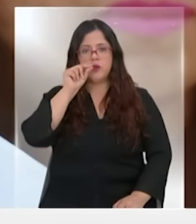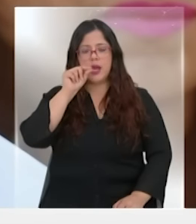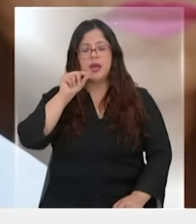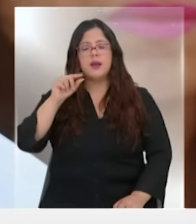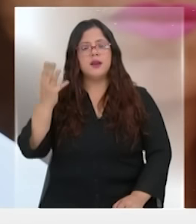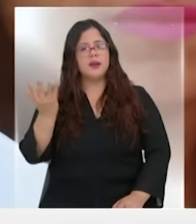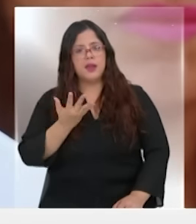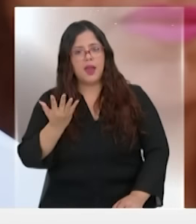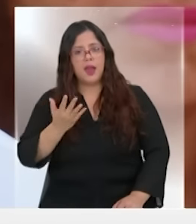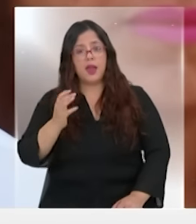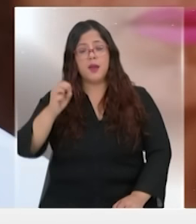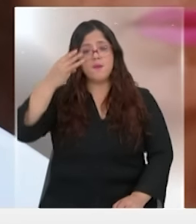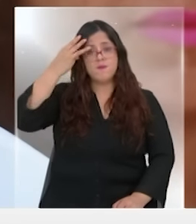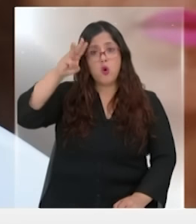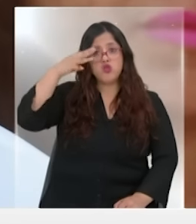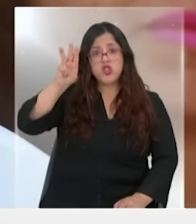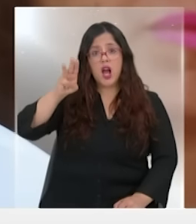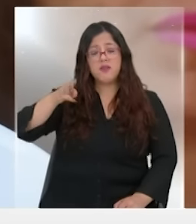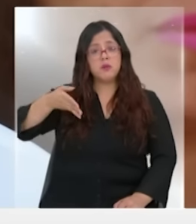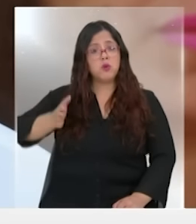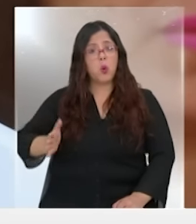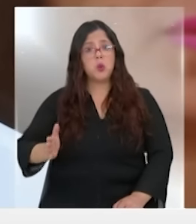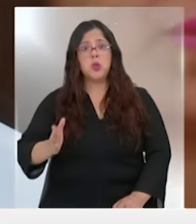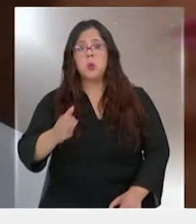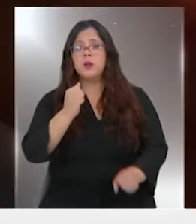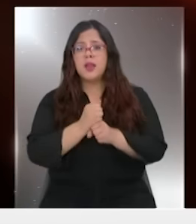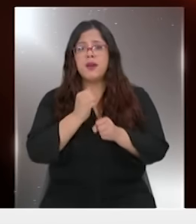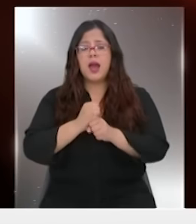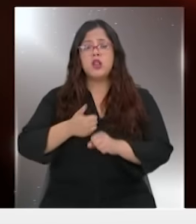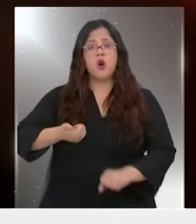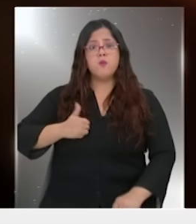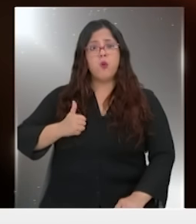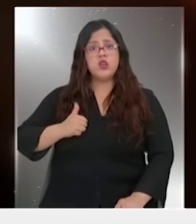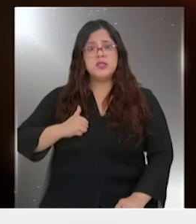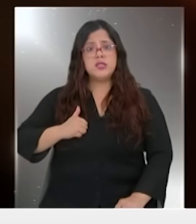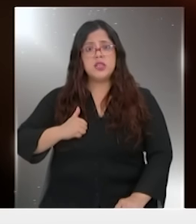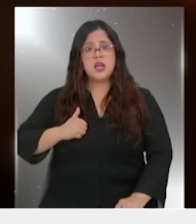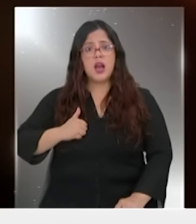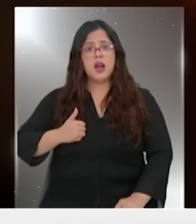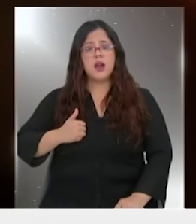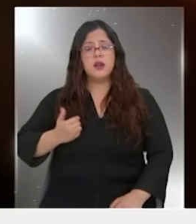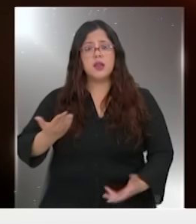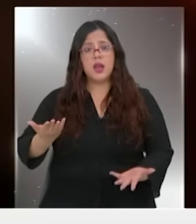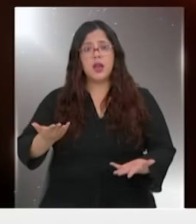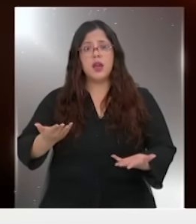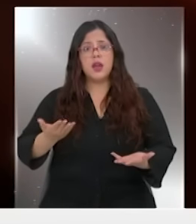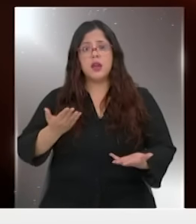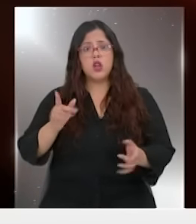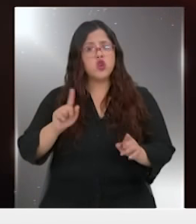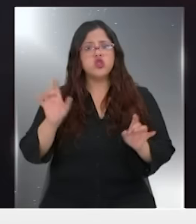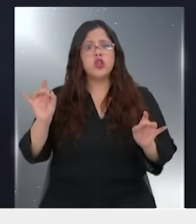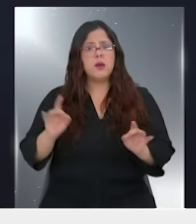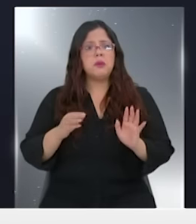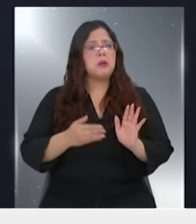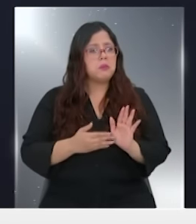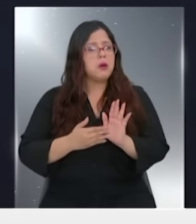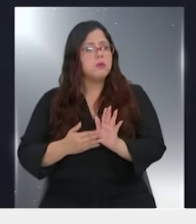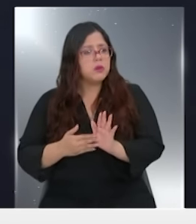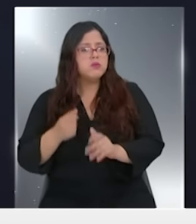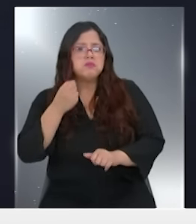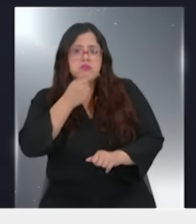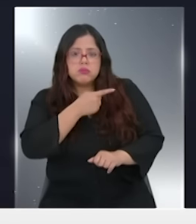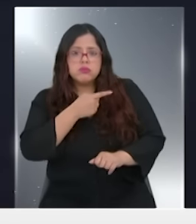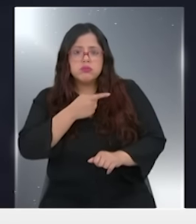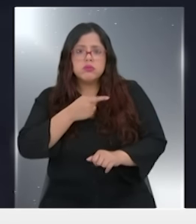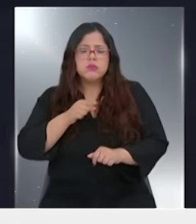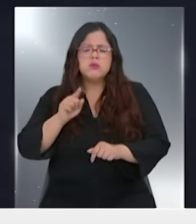decir, el subsecretario siguió operando con las policías más allá de la presentación de la denuncia. Alertados del